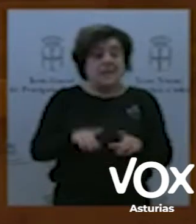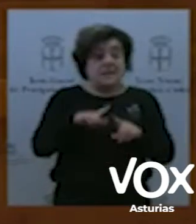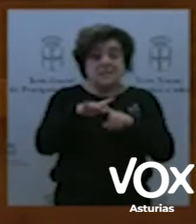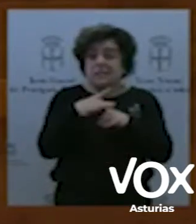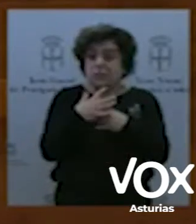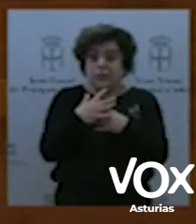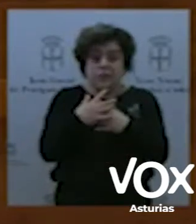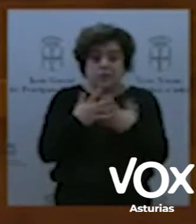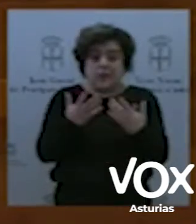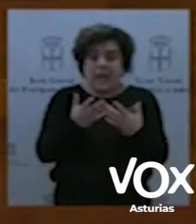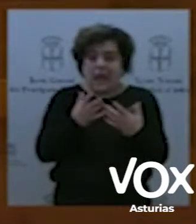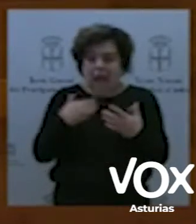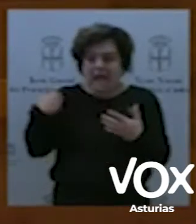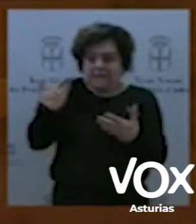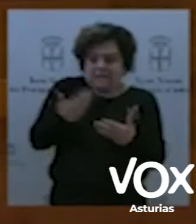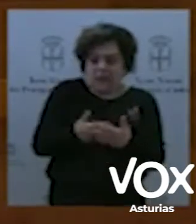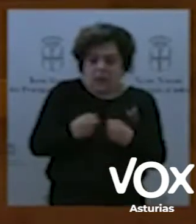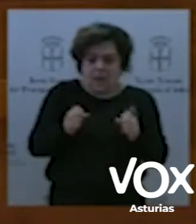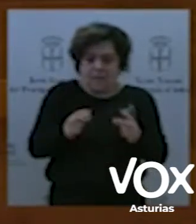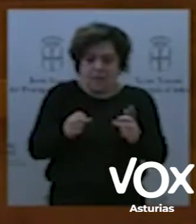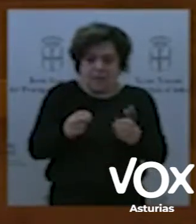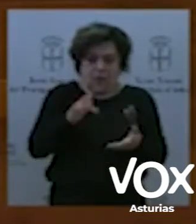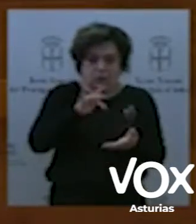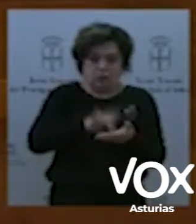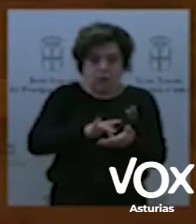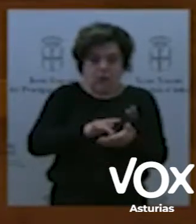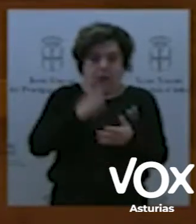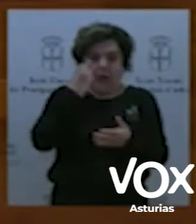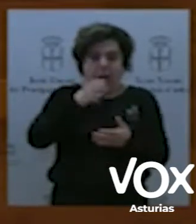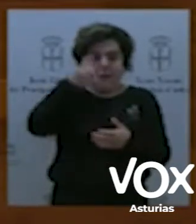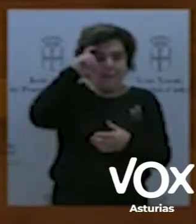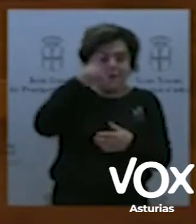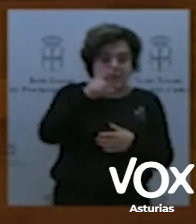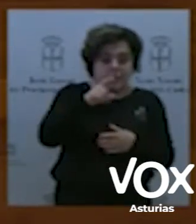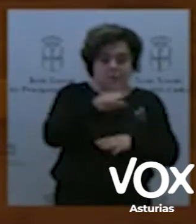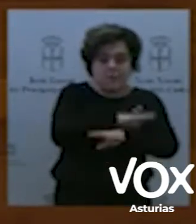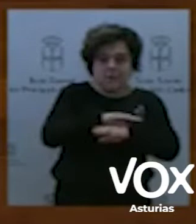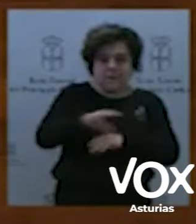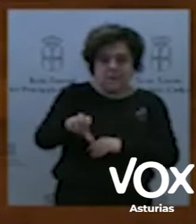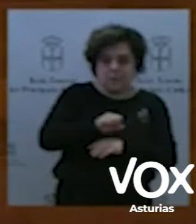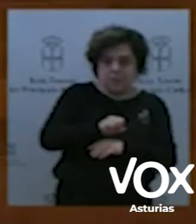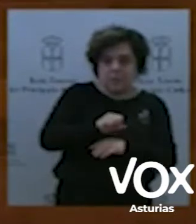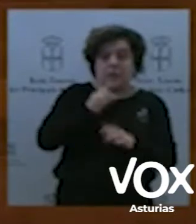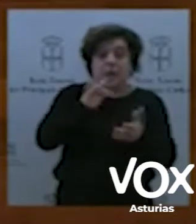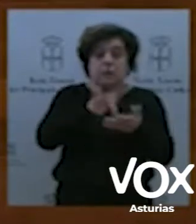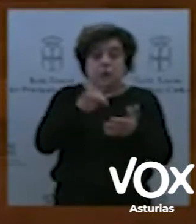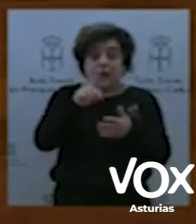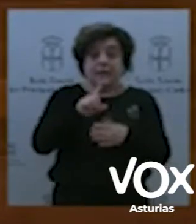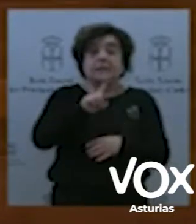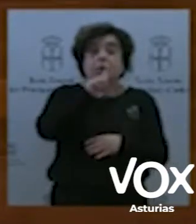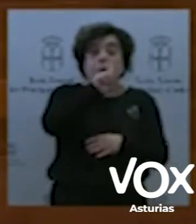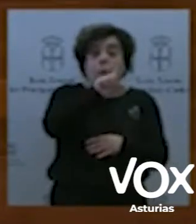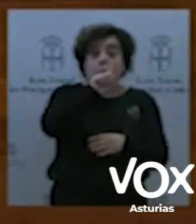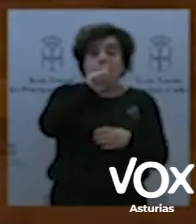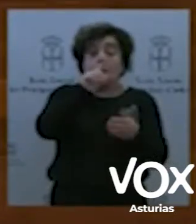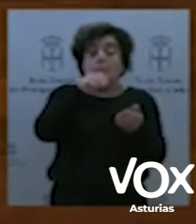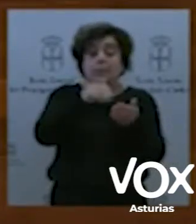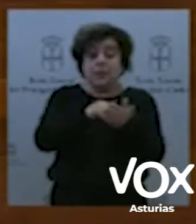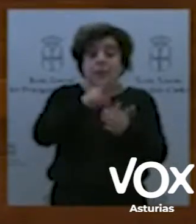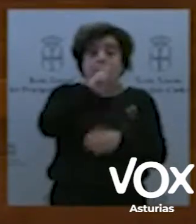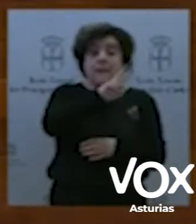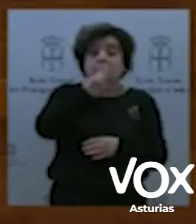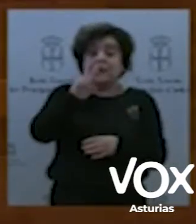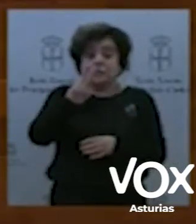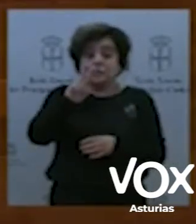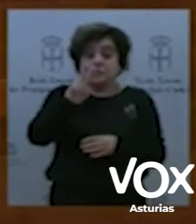llegó el señor Barbón. De aquella, Asturias contaba con 1.022.000 habitantes. A falta de actualizar unos datos